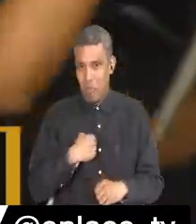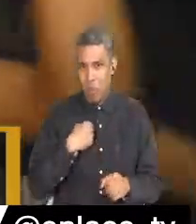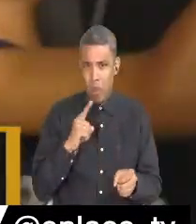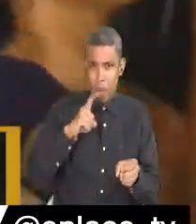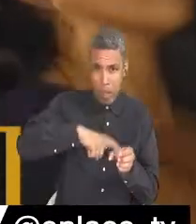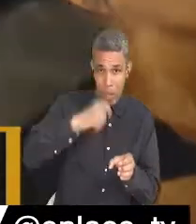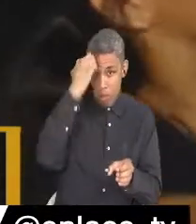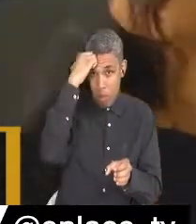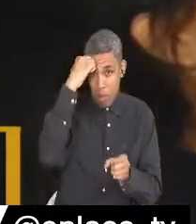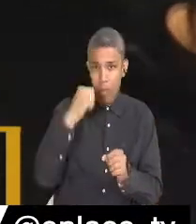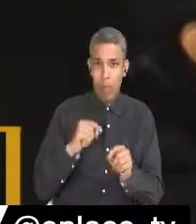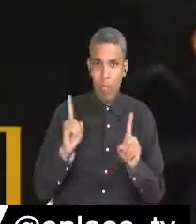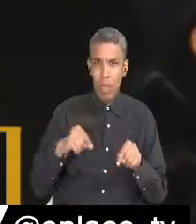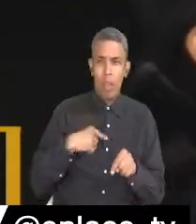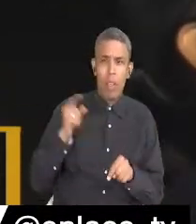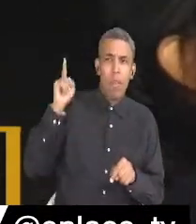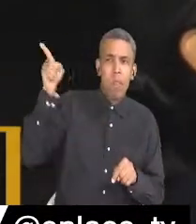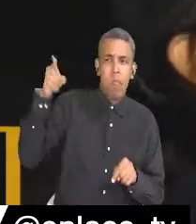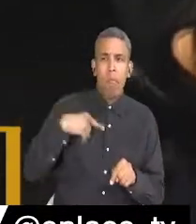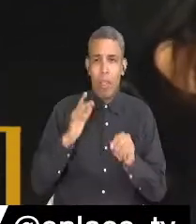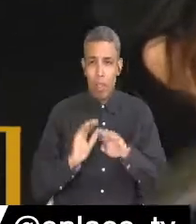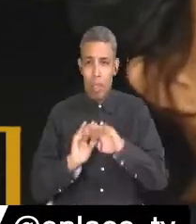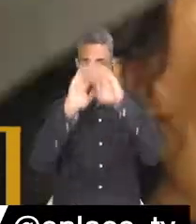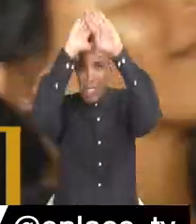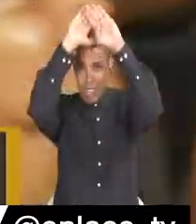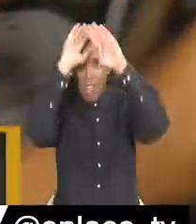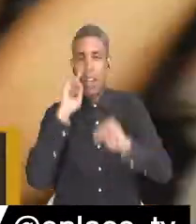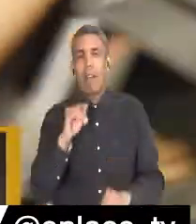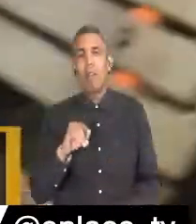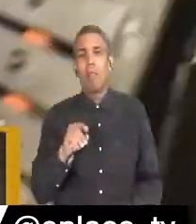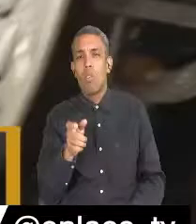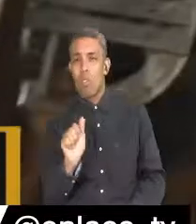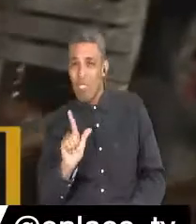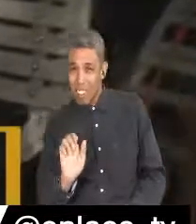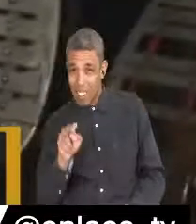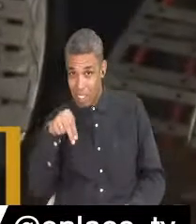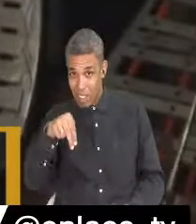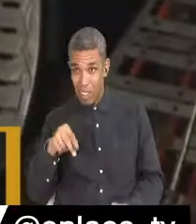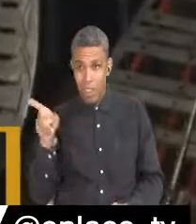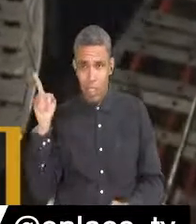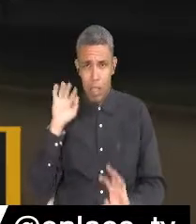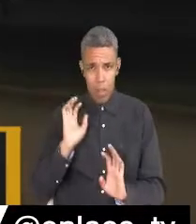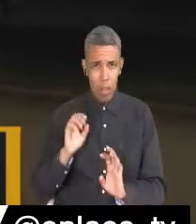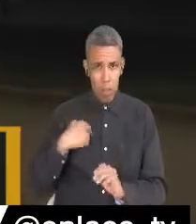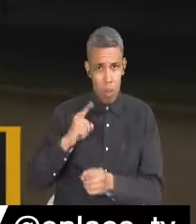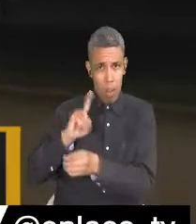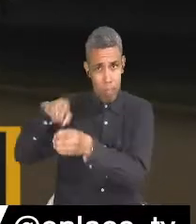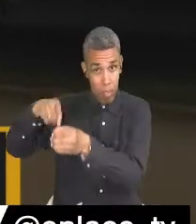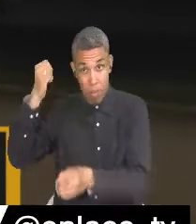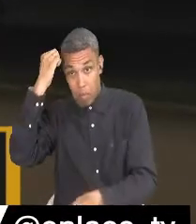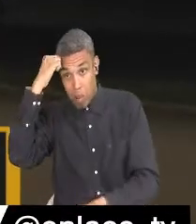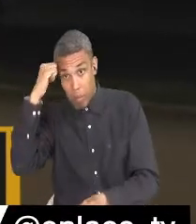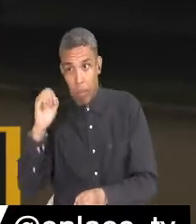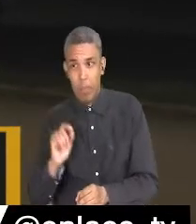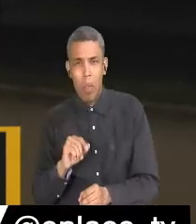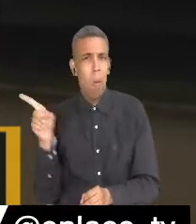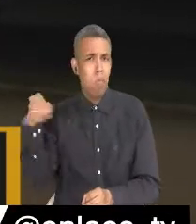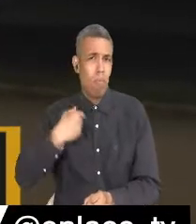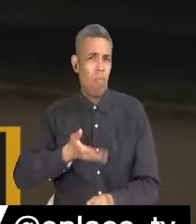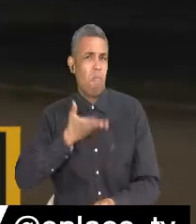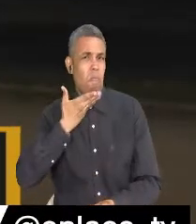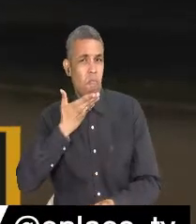Campo Galán, la veré ahí en Campo Galán, y entonces los instrumentos que a ellos les sobran, pues los rectores o los profesores nos